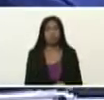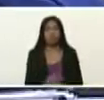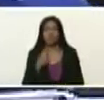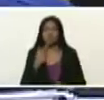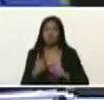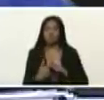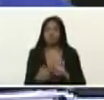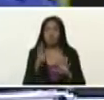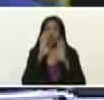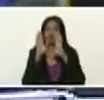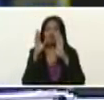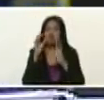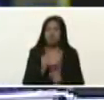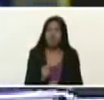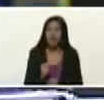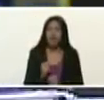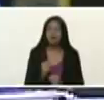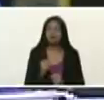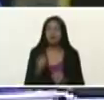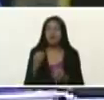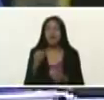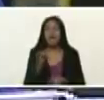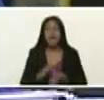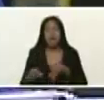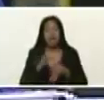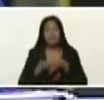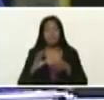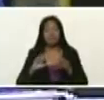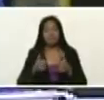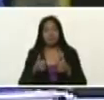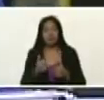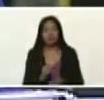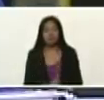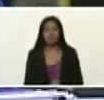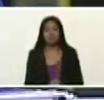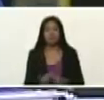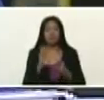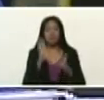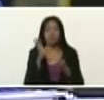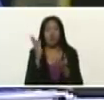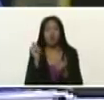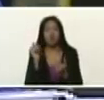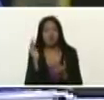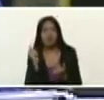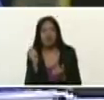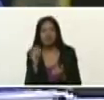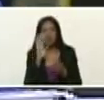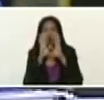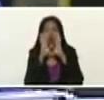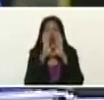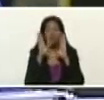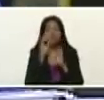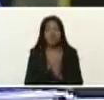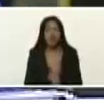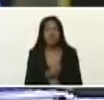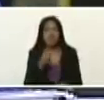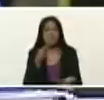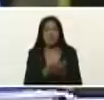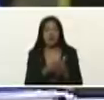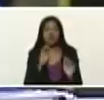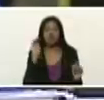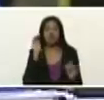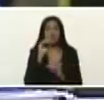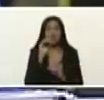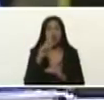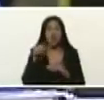demostración de confianza en el petro. Confianza con premio se paga. Pero yo voy más allá. En